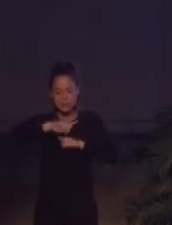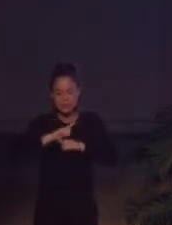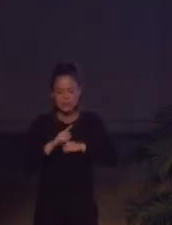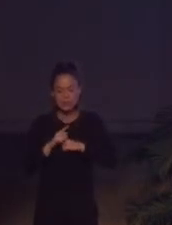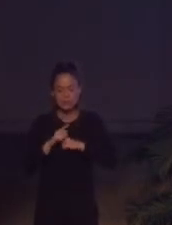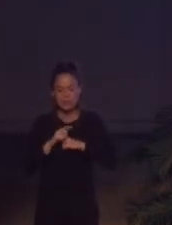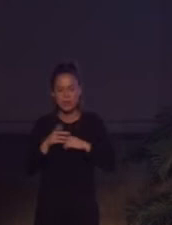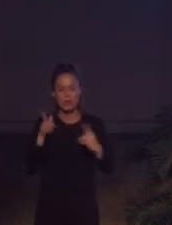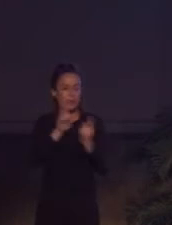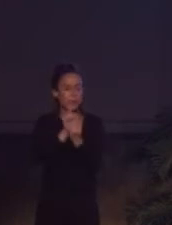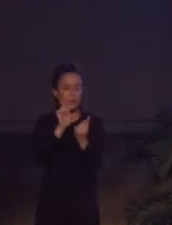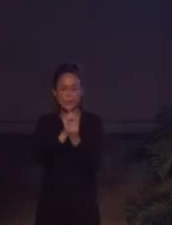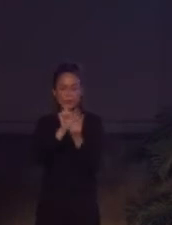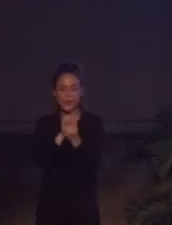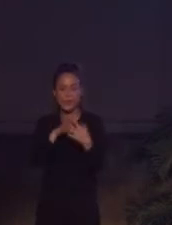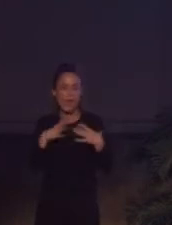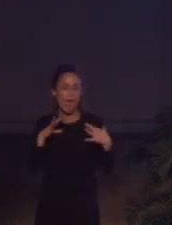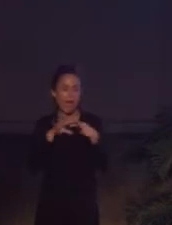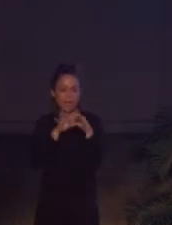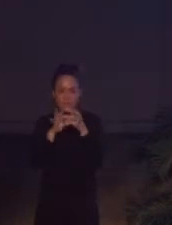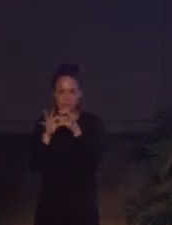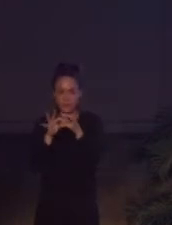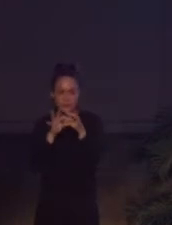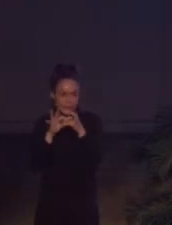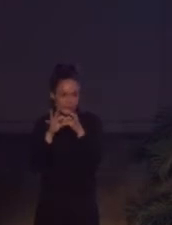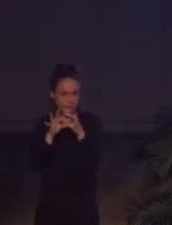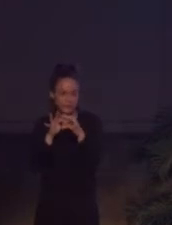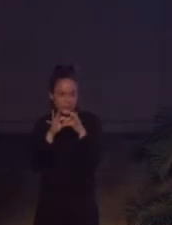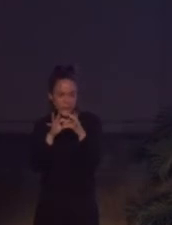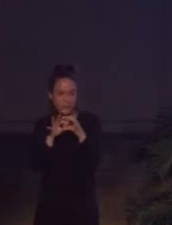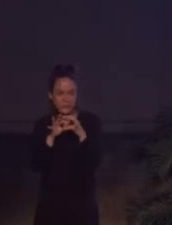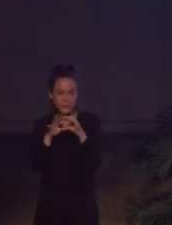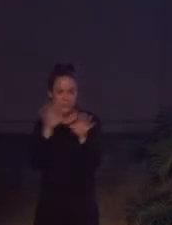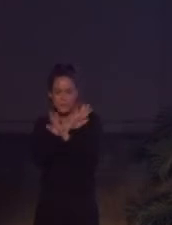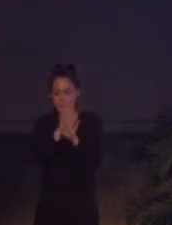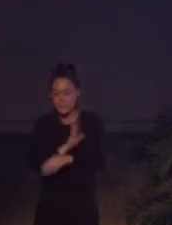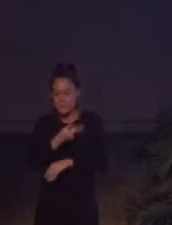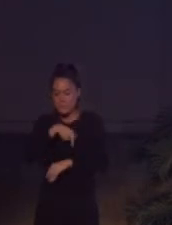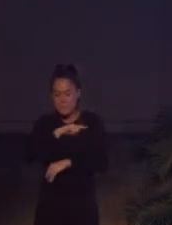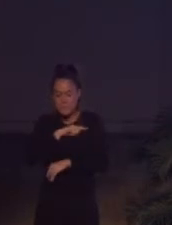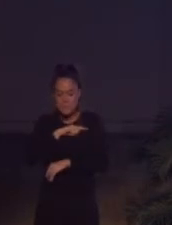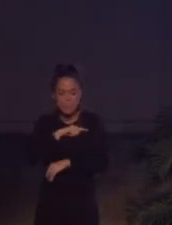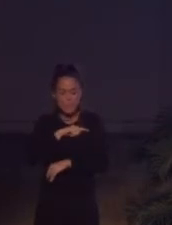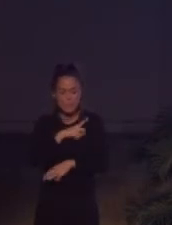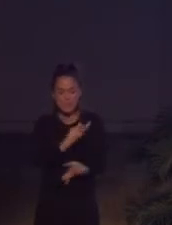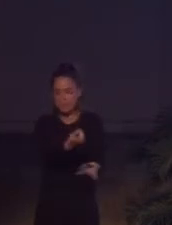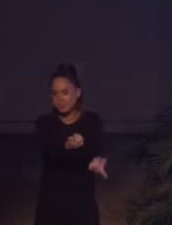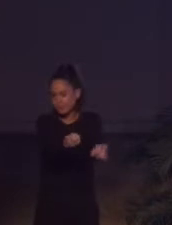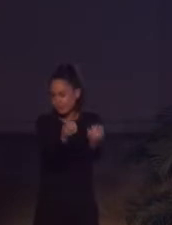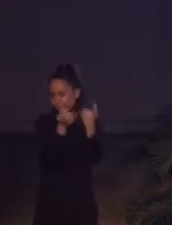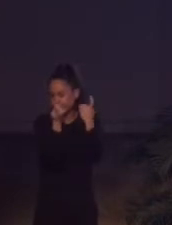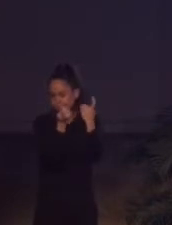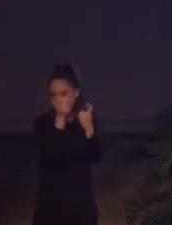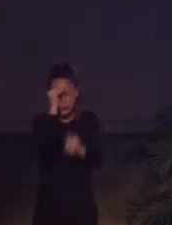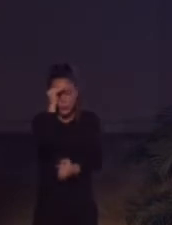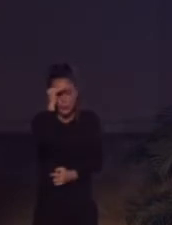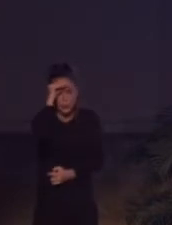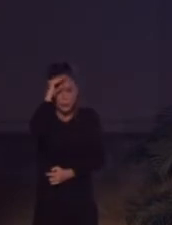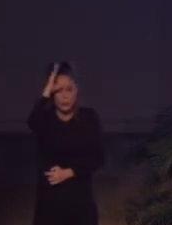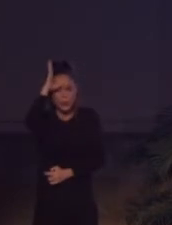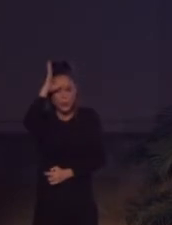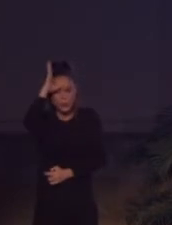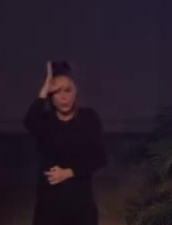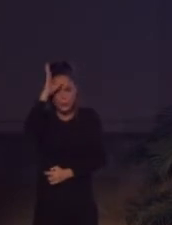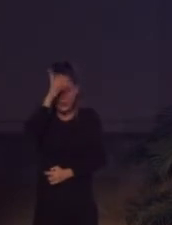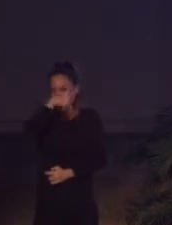una profunda amistad, y para nosotras fue, Katia Faria nos nutrió de todos los conocimientos que podemos